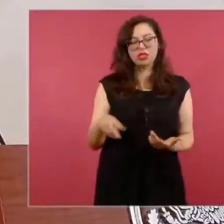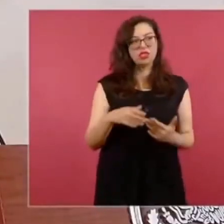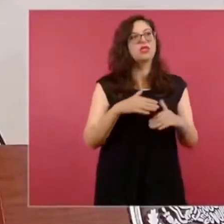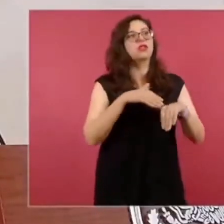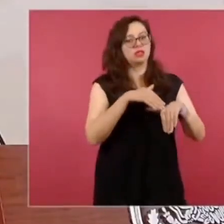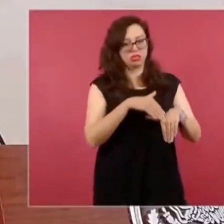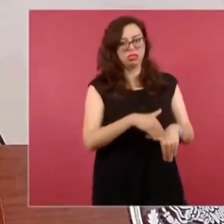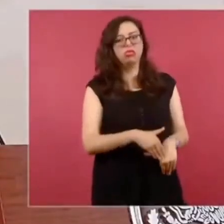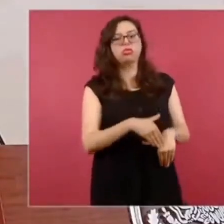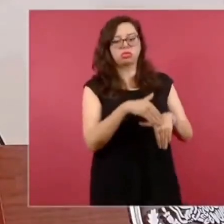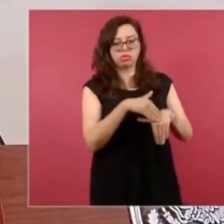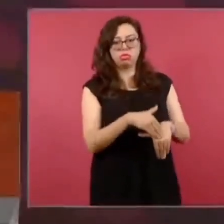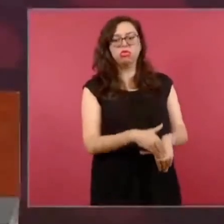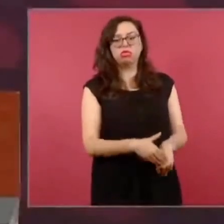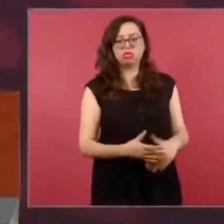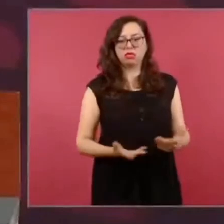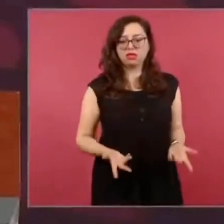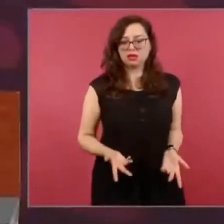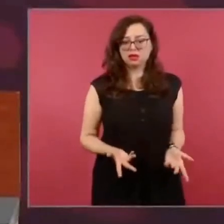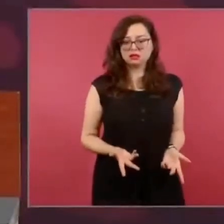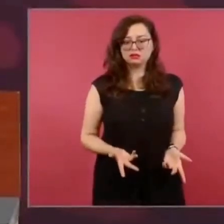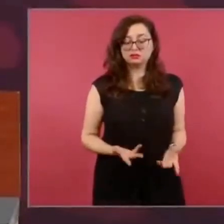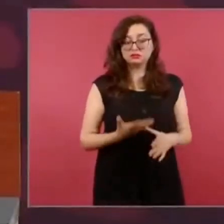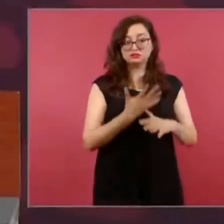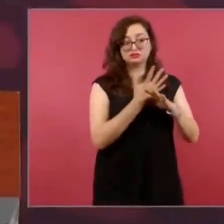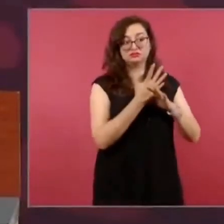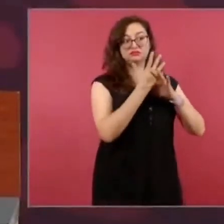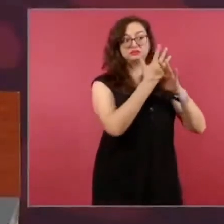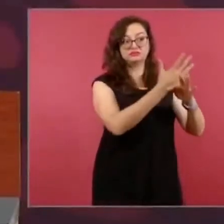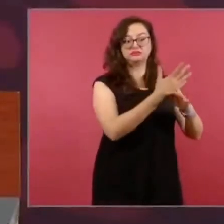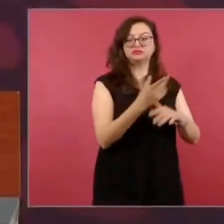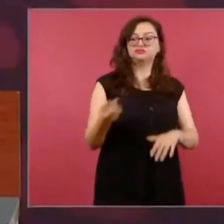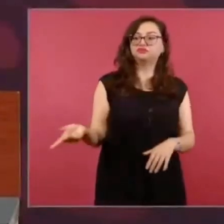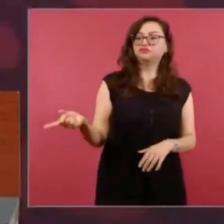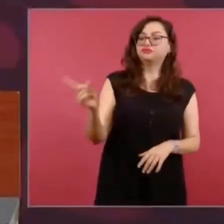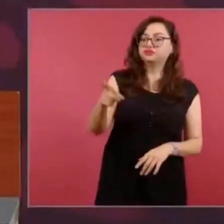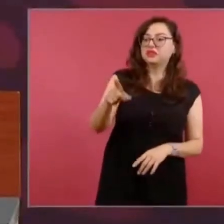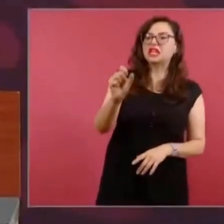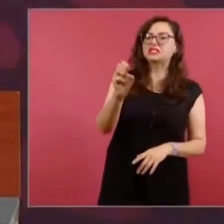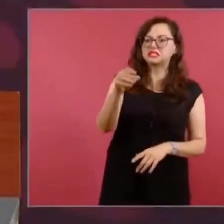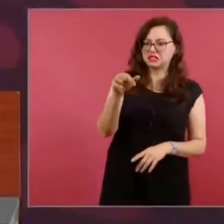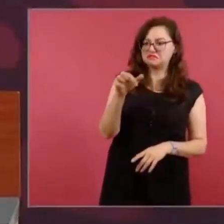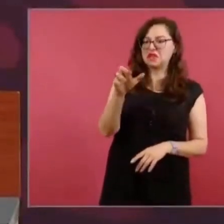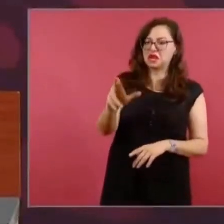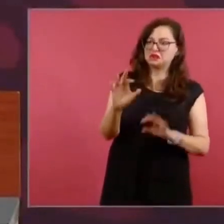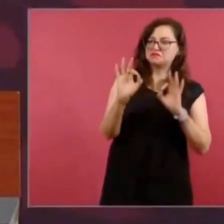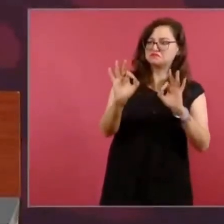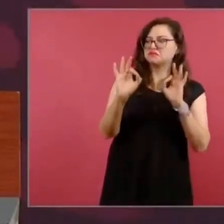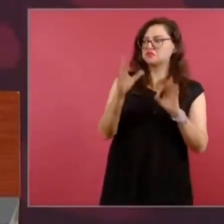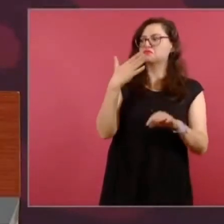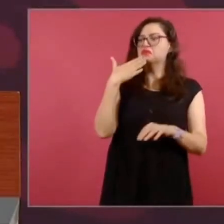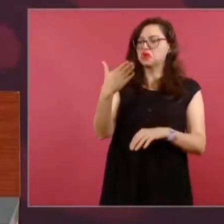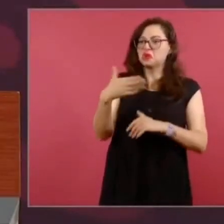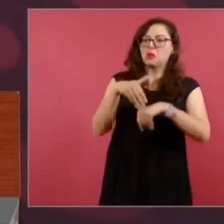de que la Marina sí les hacía caso y el Ejército no.